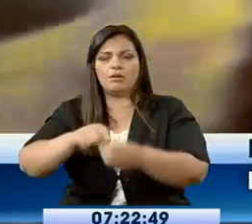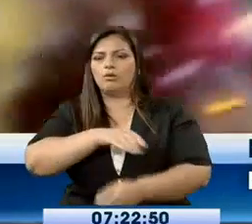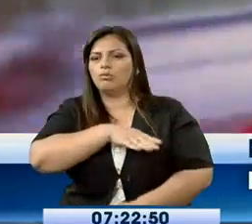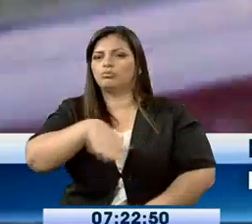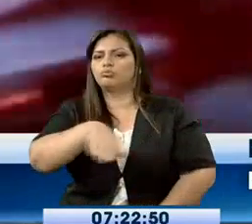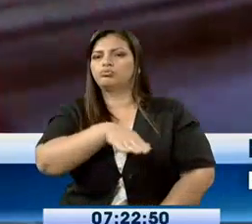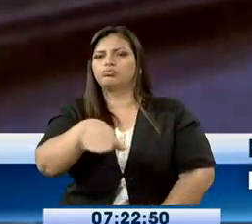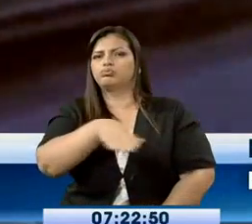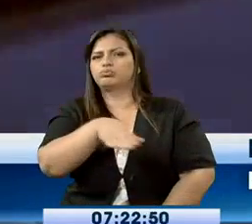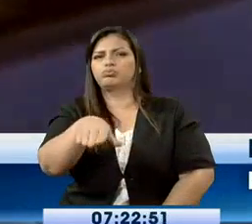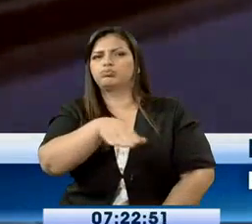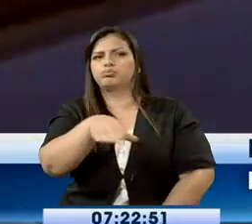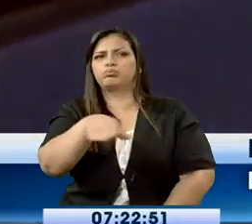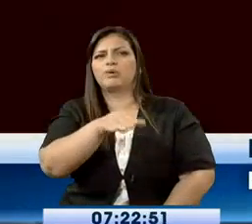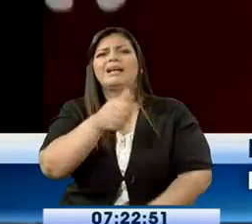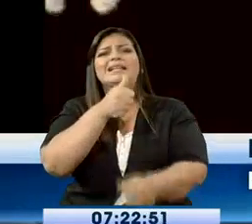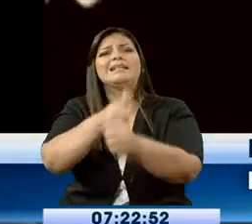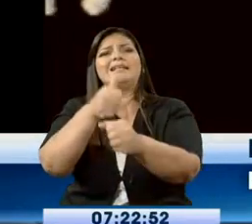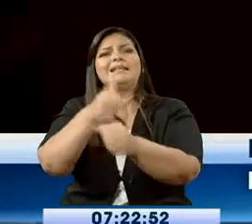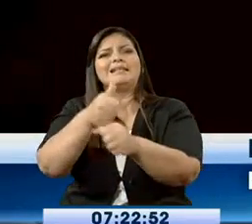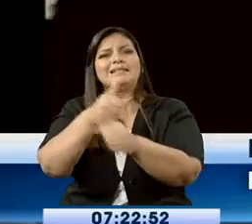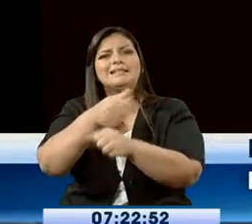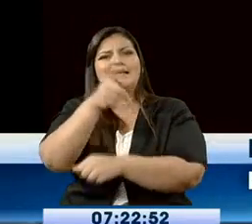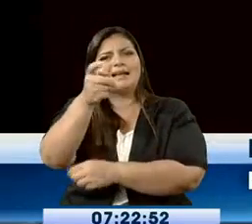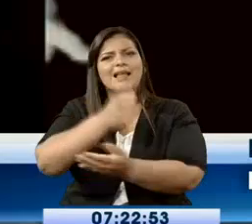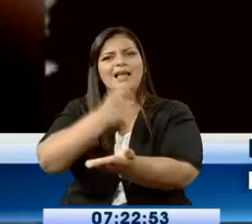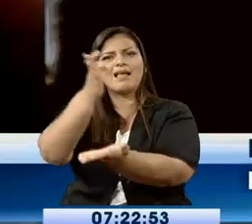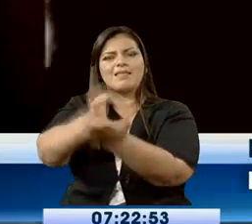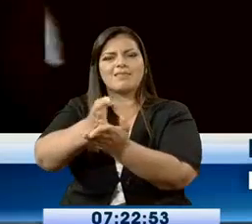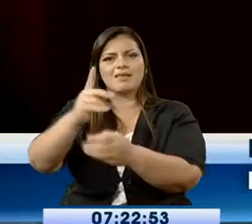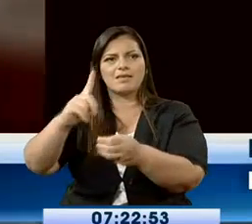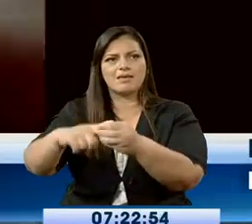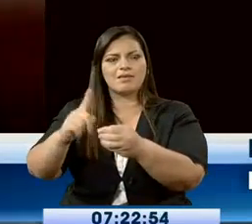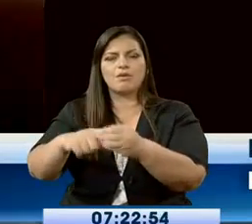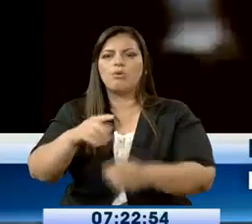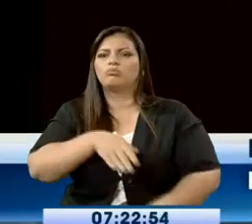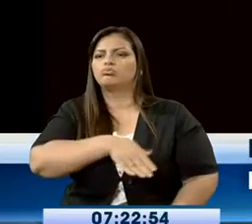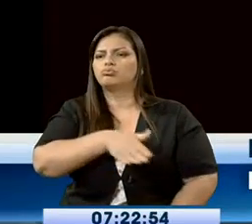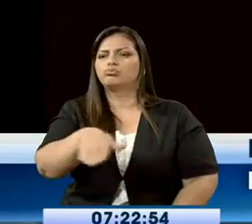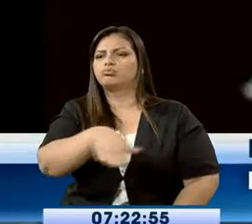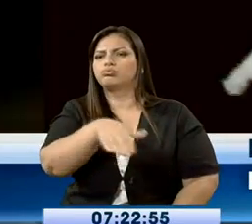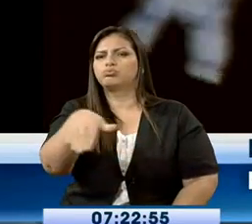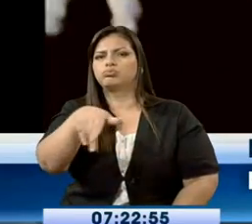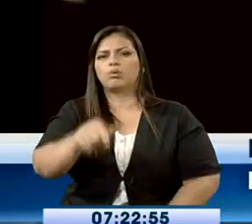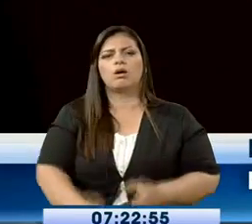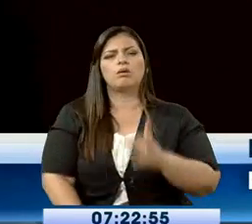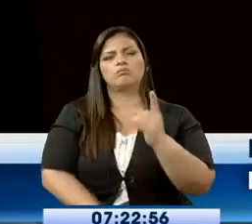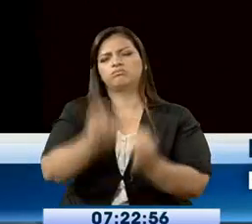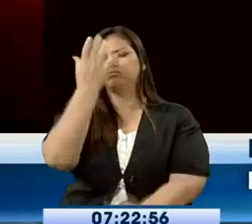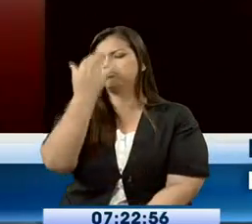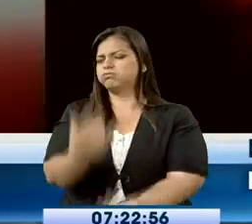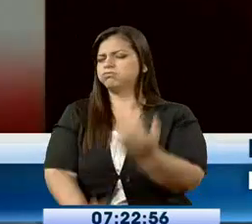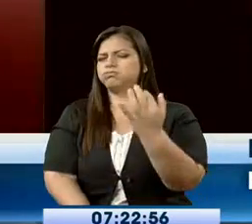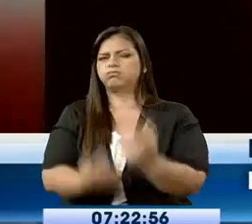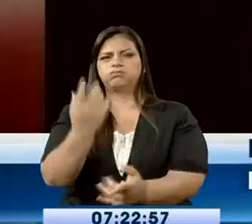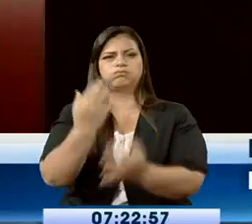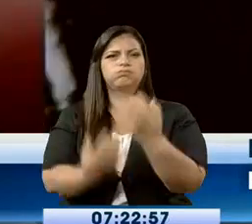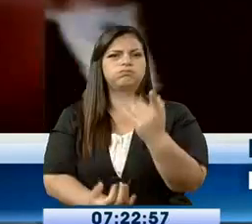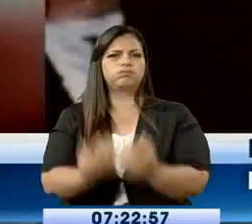hasta la terminal terrestre de la capital fue atrapada por el fuego, que acabó con todo lo que encontró en su camino.